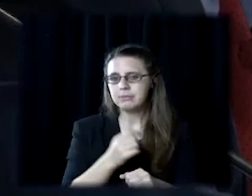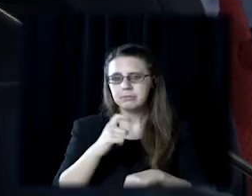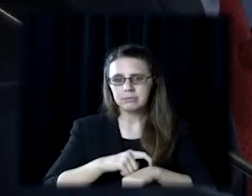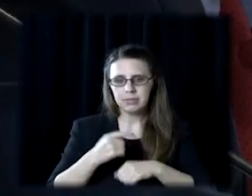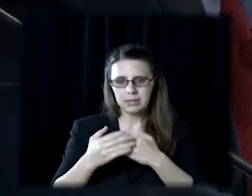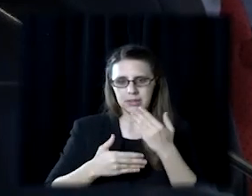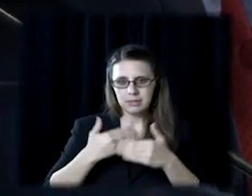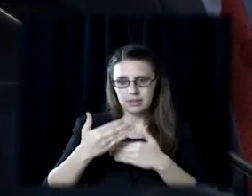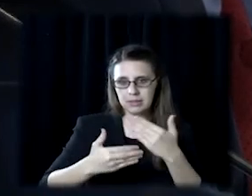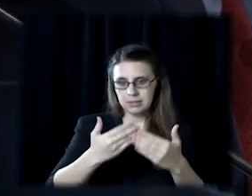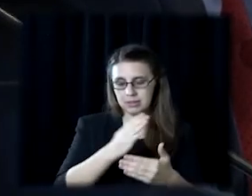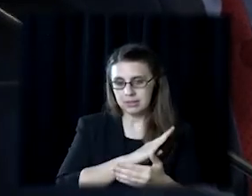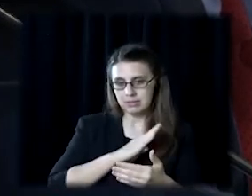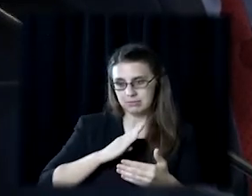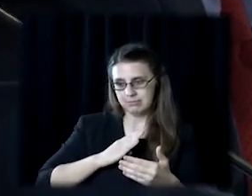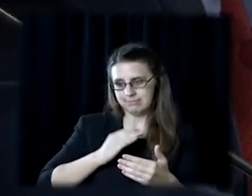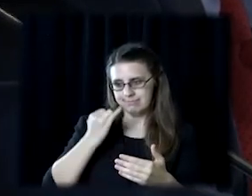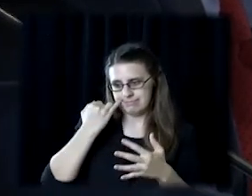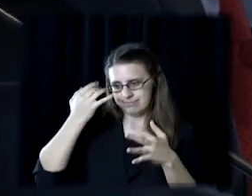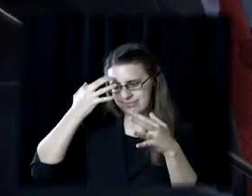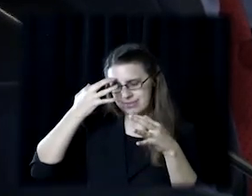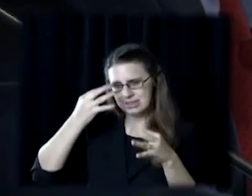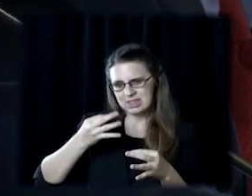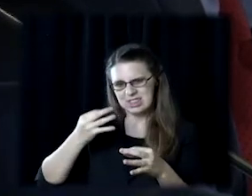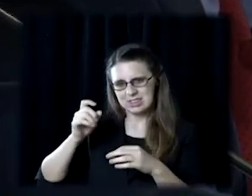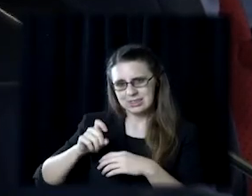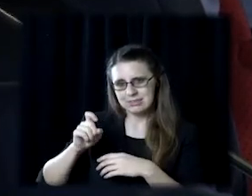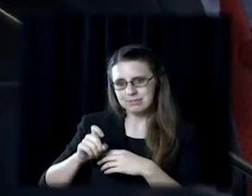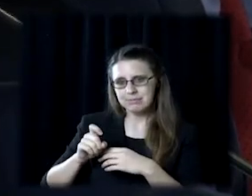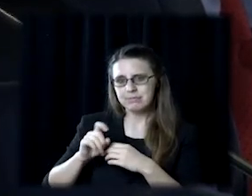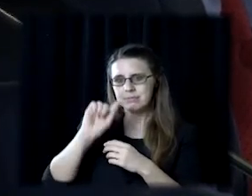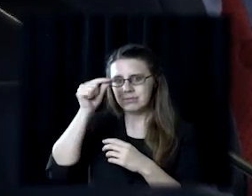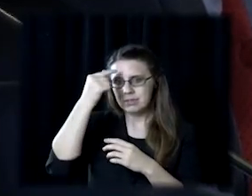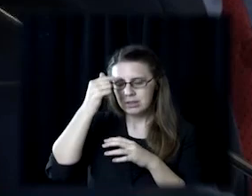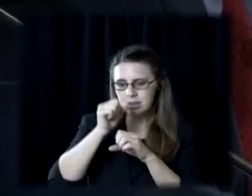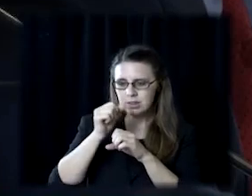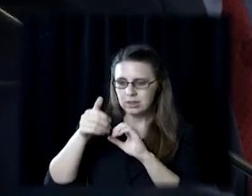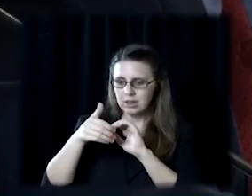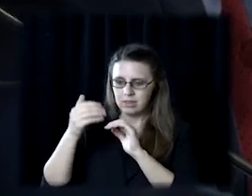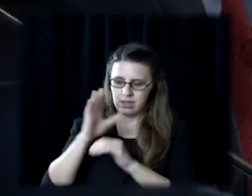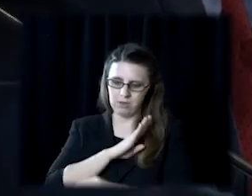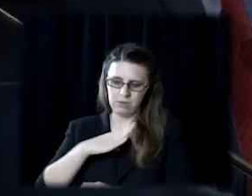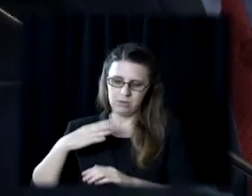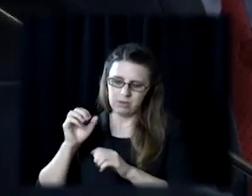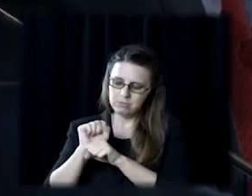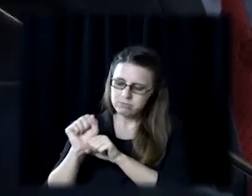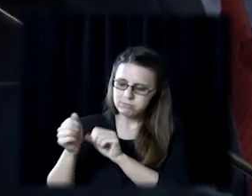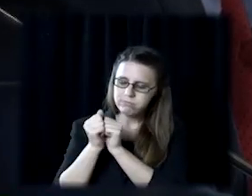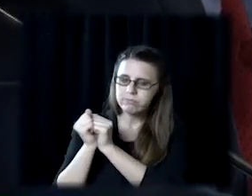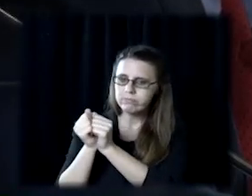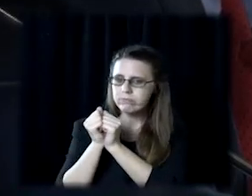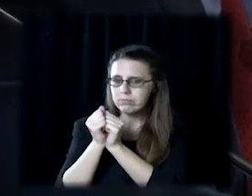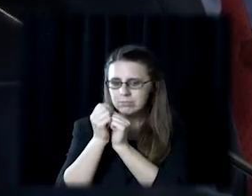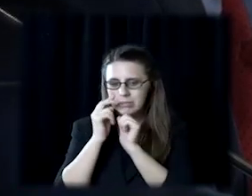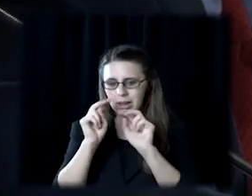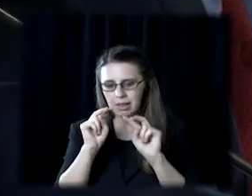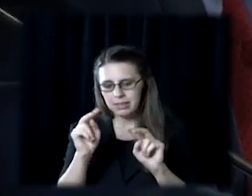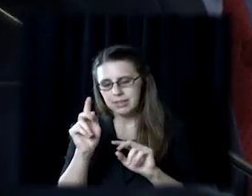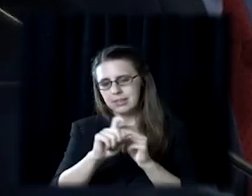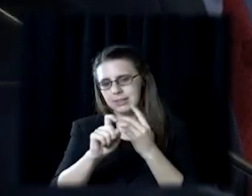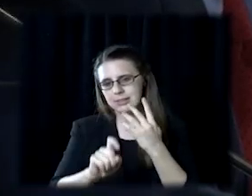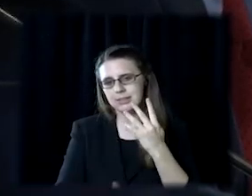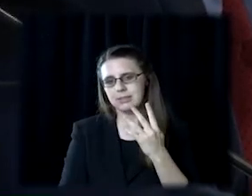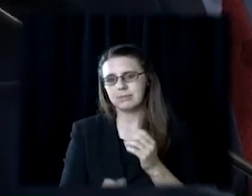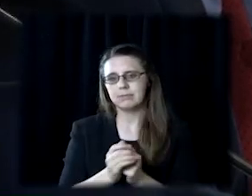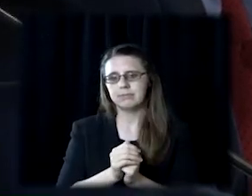recomendadas por la Junta se consideran necesarias, la Junta y el gobierno pueden trabajar juntos para atender mejor esta necesidad. En nombre del gobernador Rosselló, les aseguro a todos